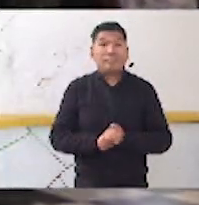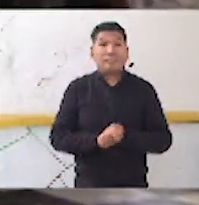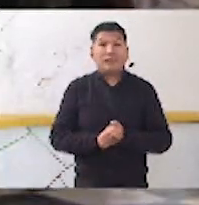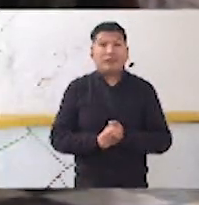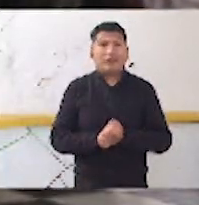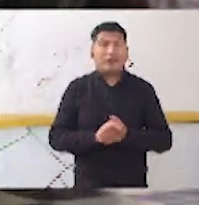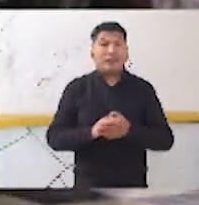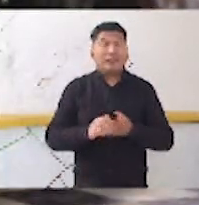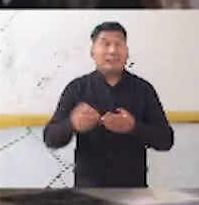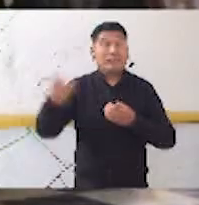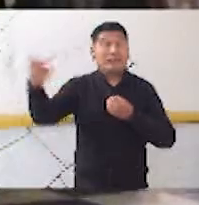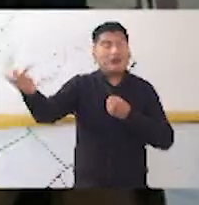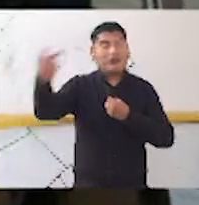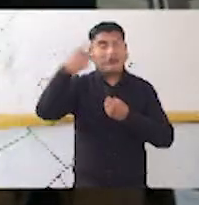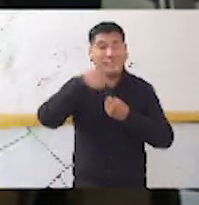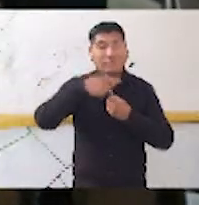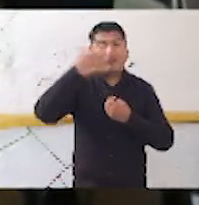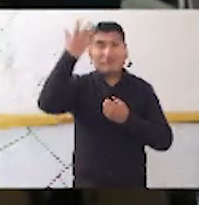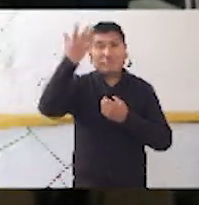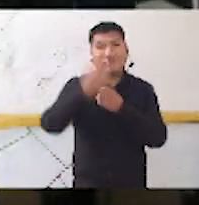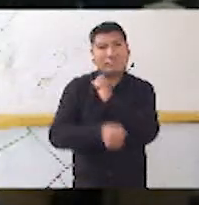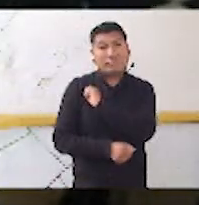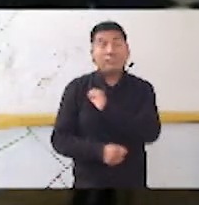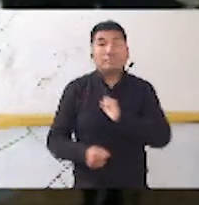Eucaristía, presencia del